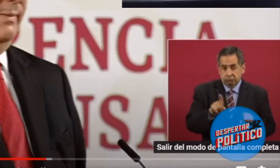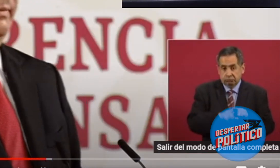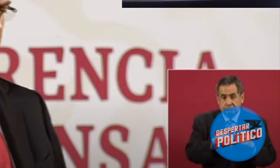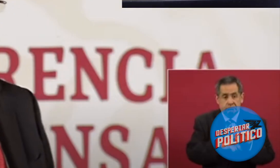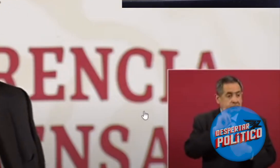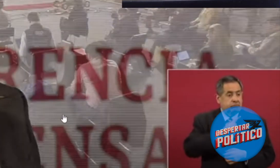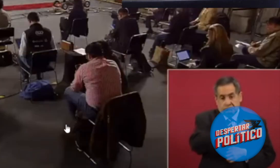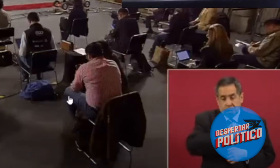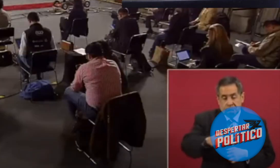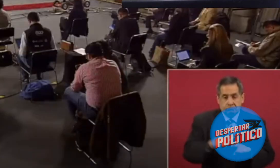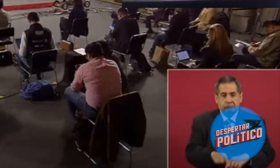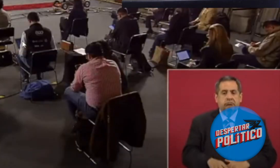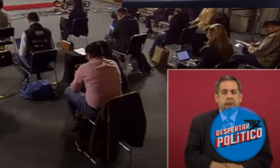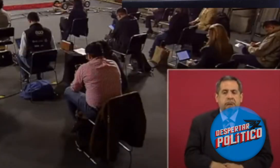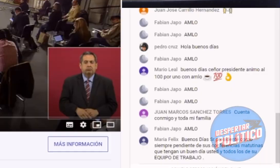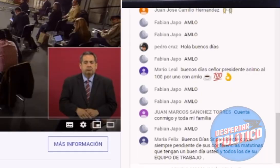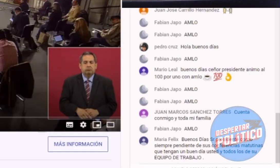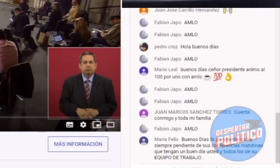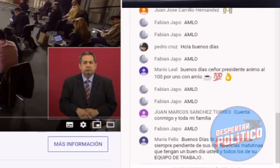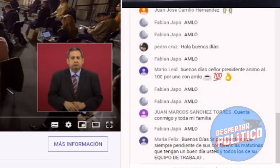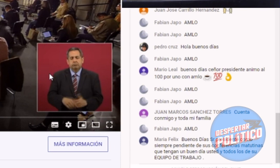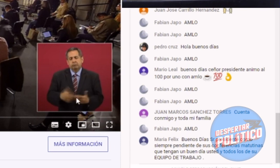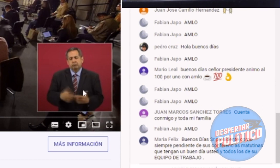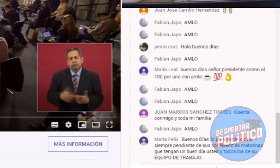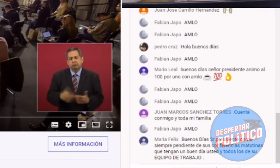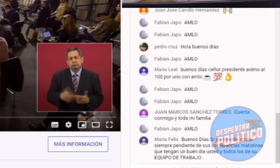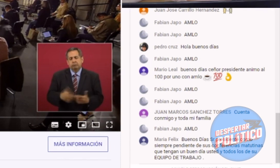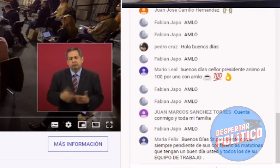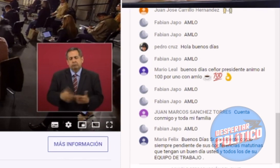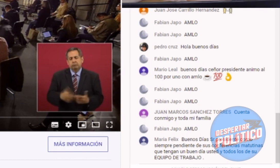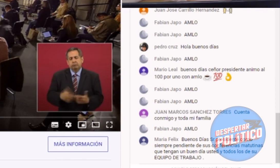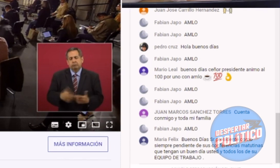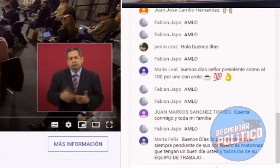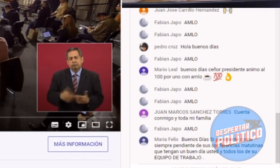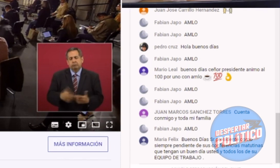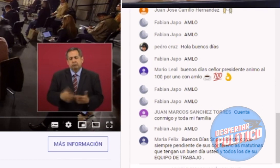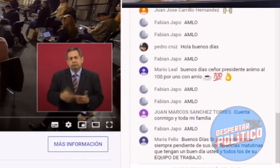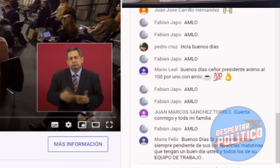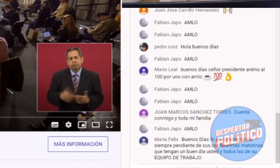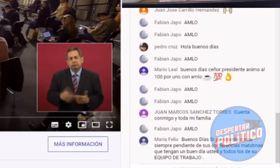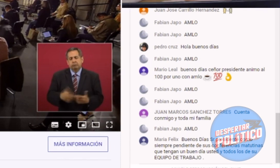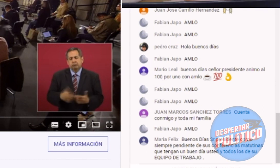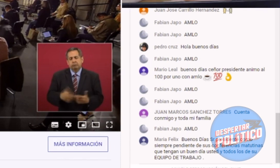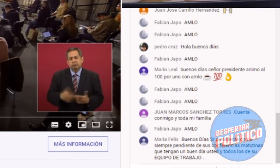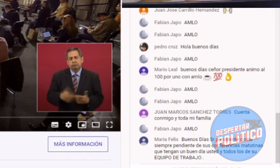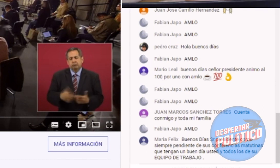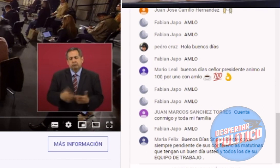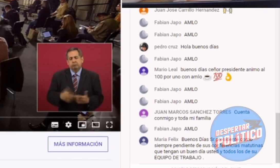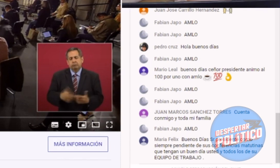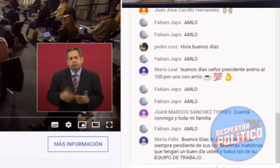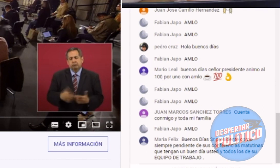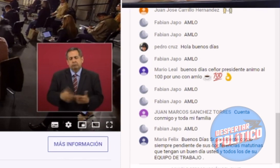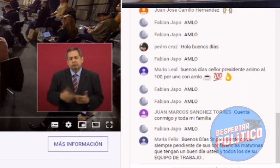sujetas. Ya. Y preguntarle también qué opinión. ¿Qué le sucede a los Estados Unidos mutilando a las mujeres, un